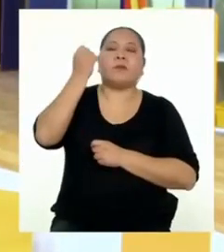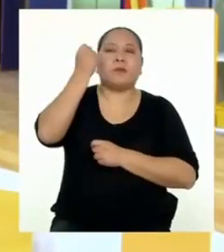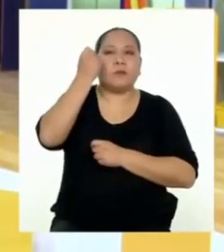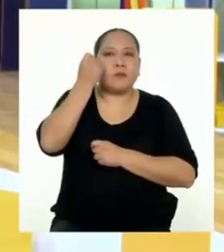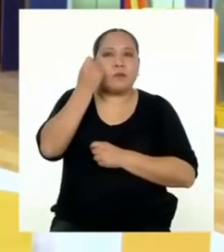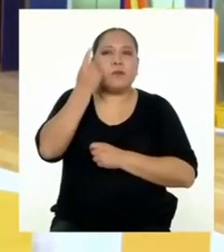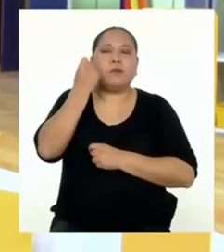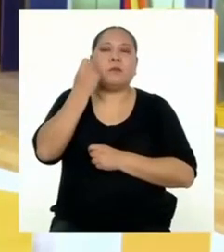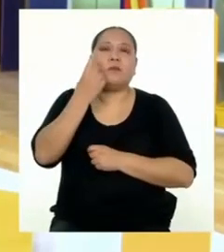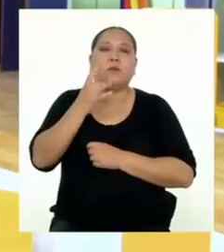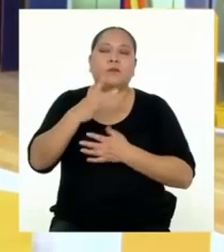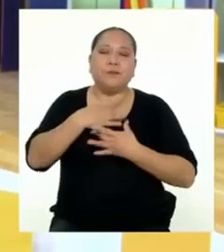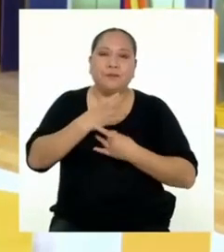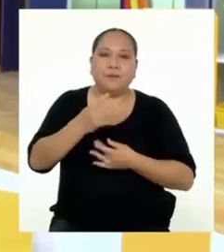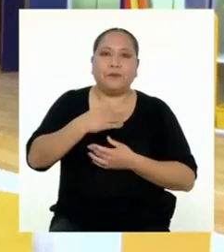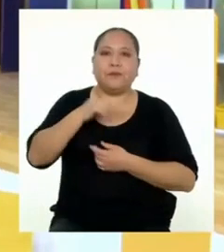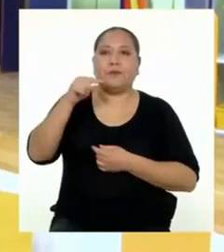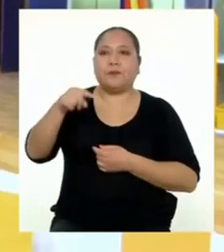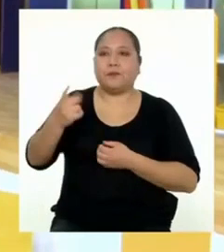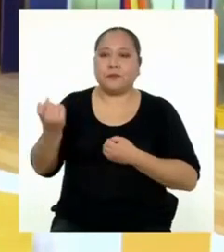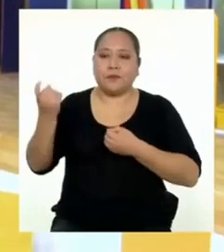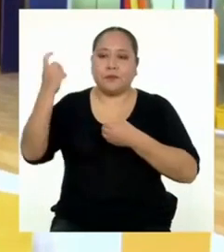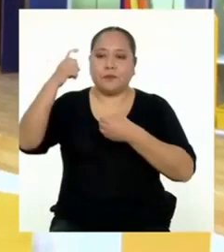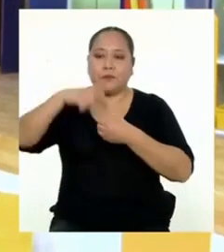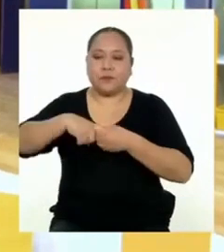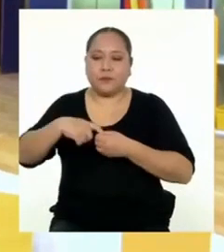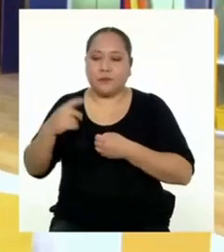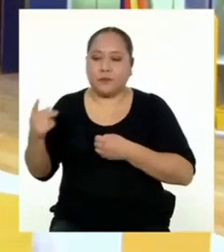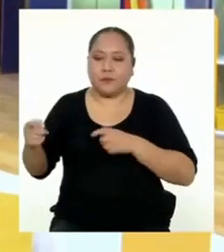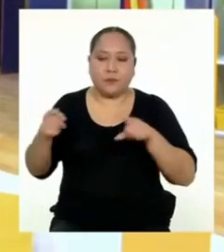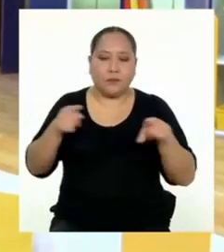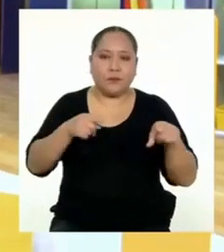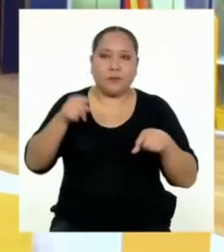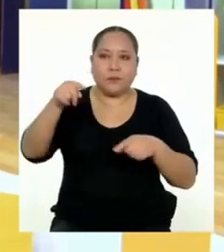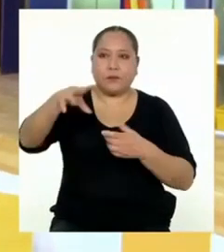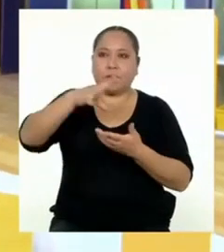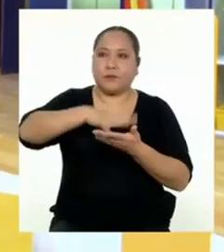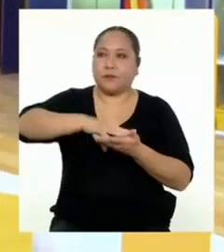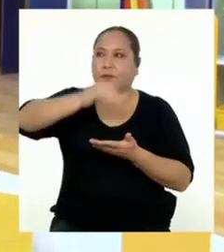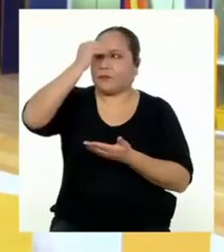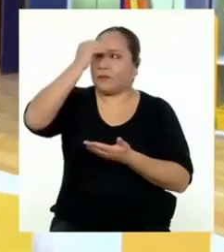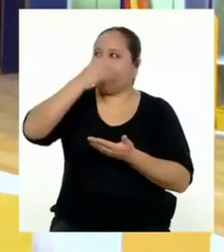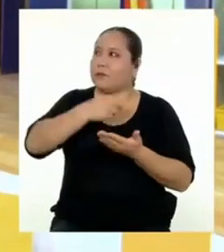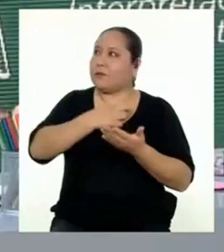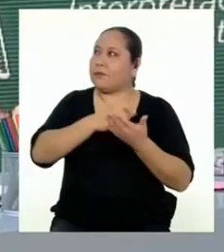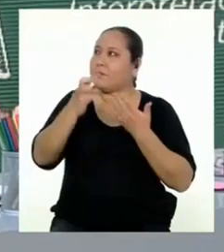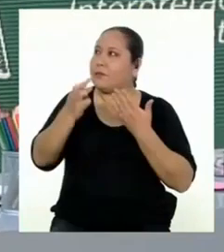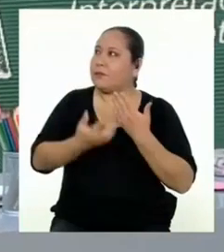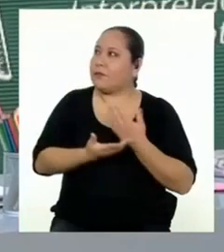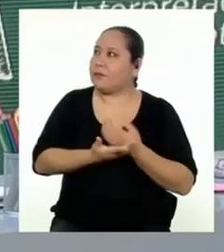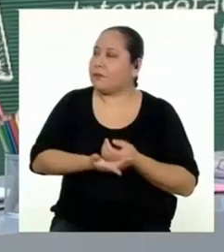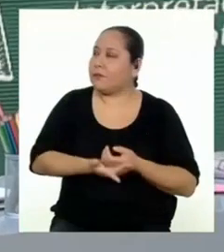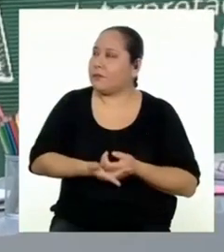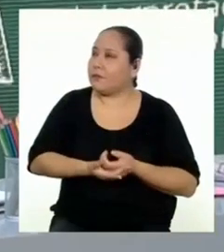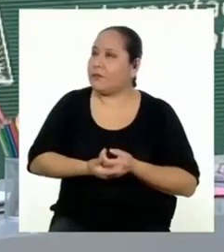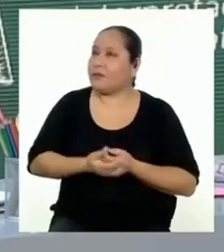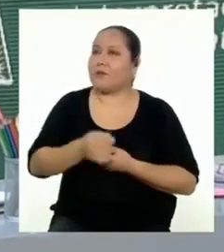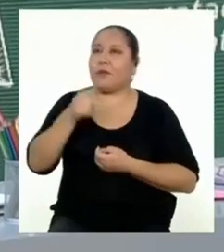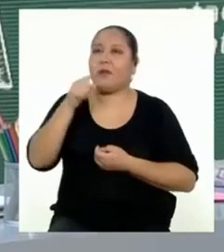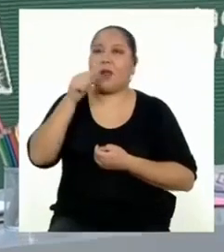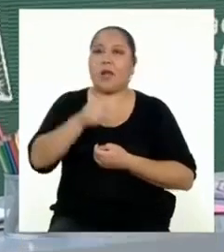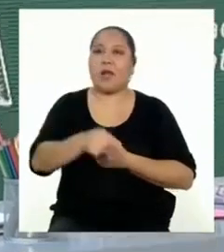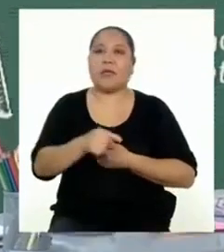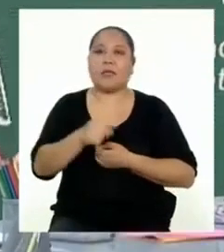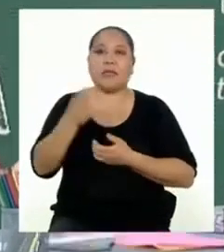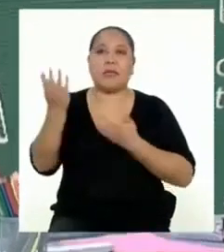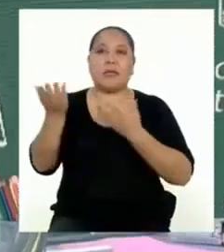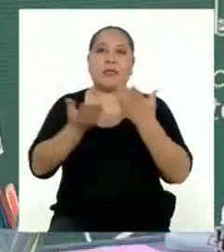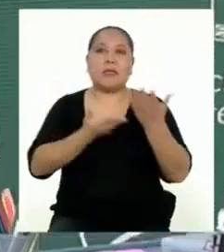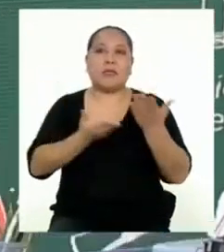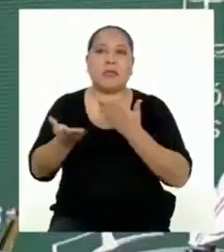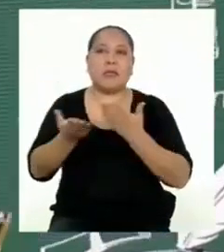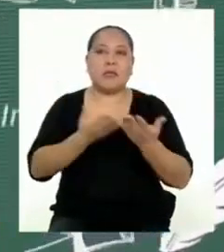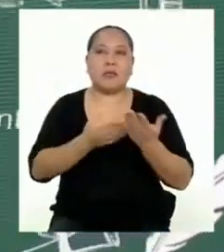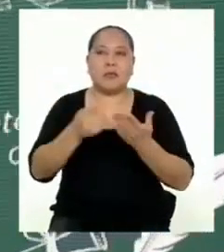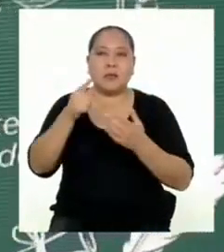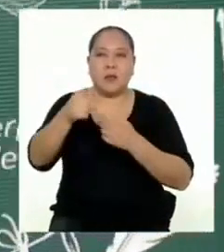Interesante. Y ahí nos encontramos nosotros y estos programas, ¿no es cierto? Pues este